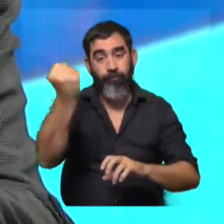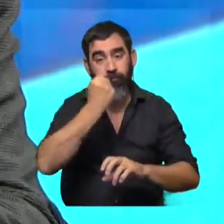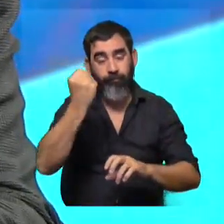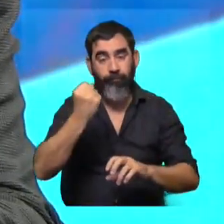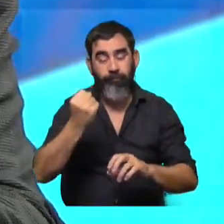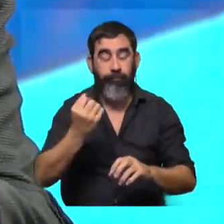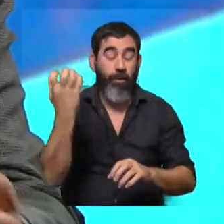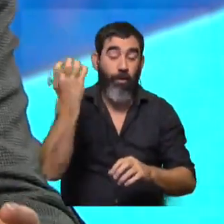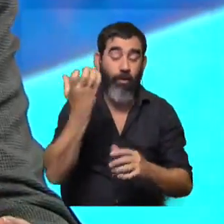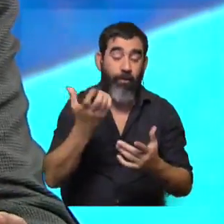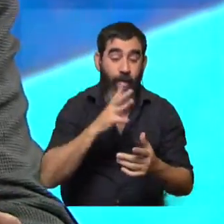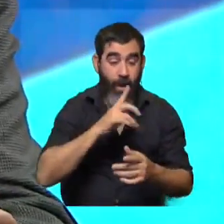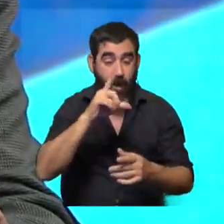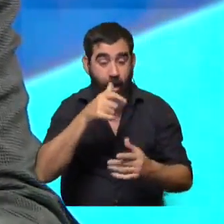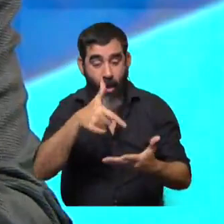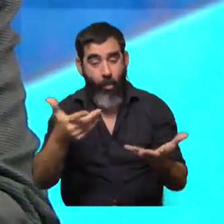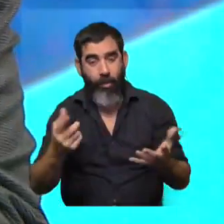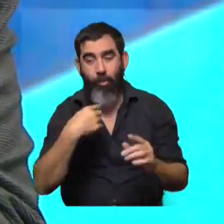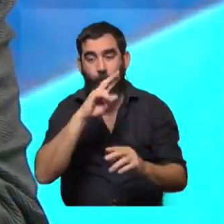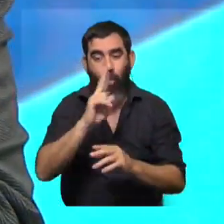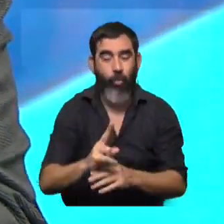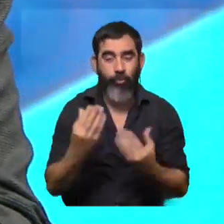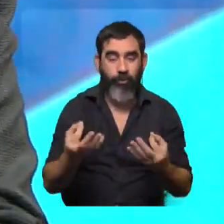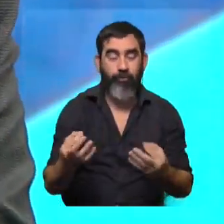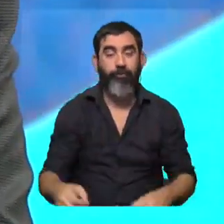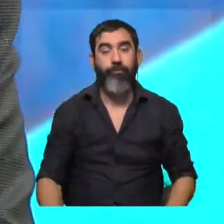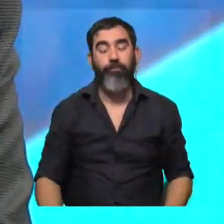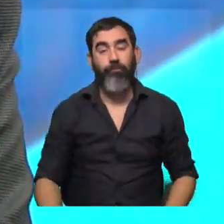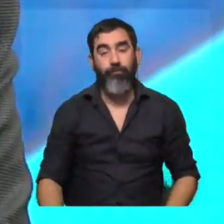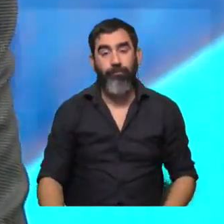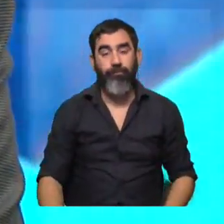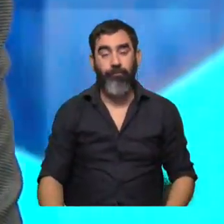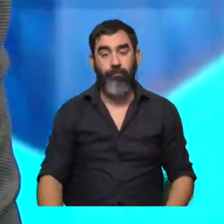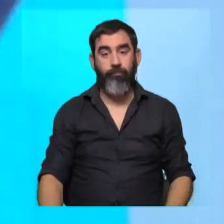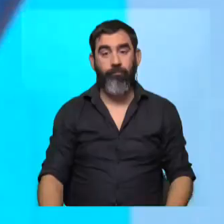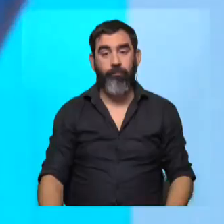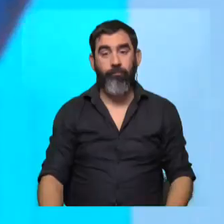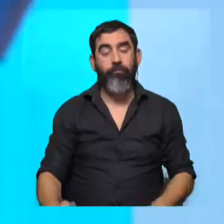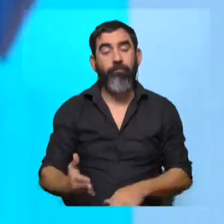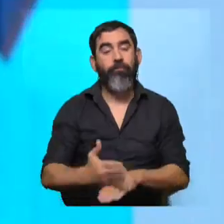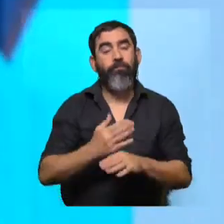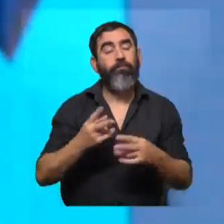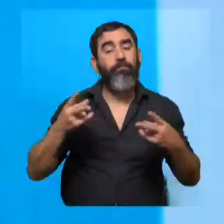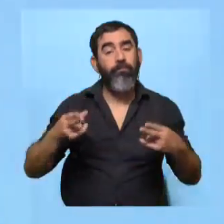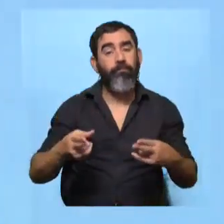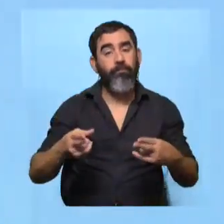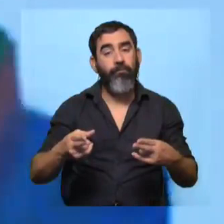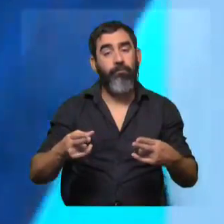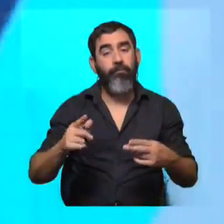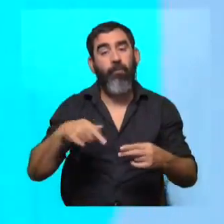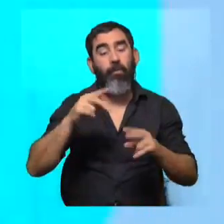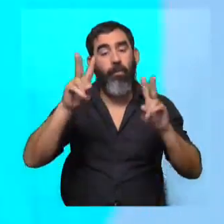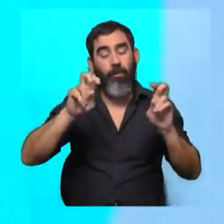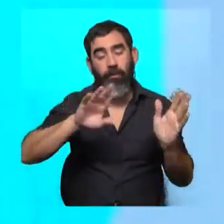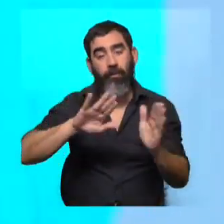pecado, podríamos decir, tener ese recurso tan importante y no utilizarlo en momentos de sequía como el que tuvimos, ¿no? Amarilla, antes de la tanda y que después ya volvamos con